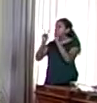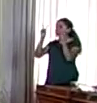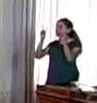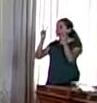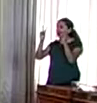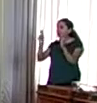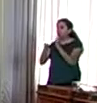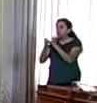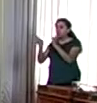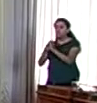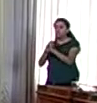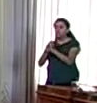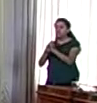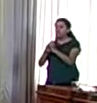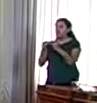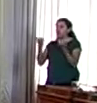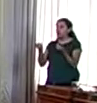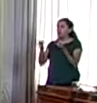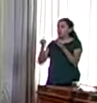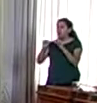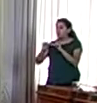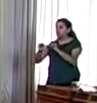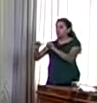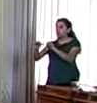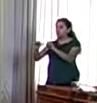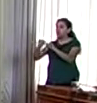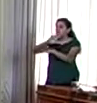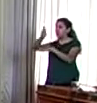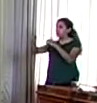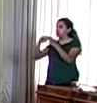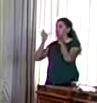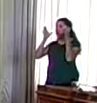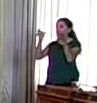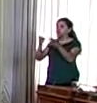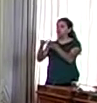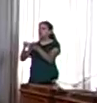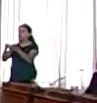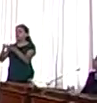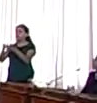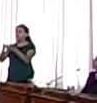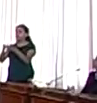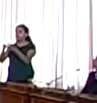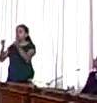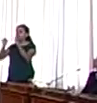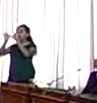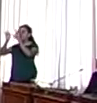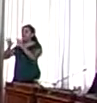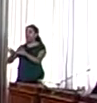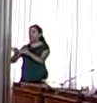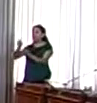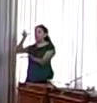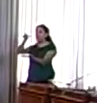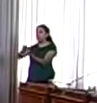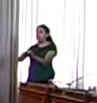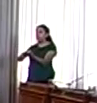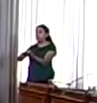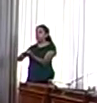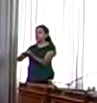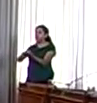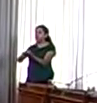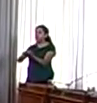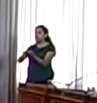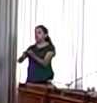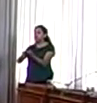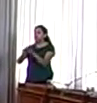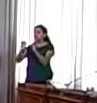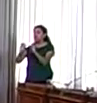que tratar, vamos a proceder a solicitar a los miembros del consejo que se puedan exonerar de la aprobación del acta para la ejecución